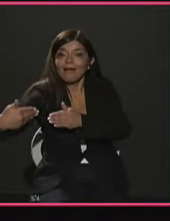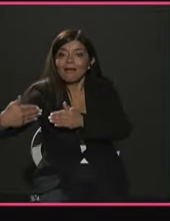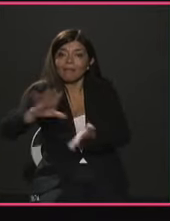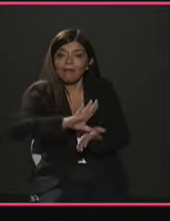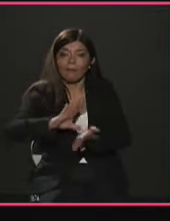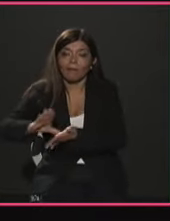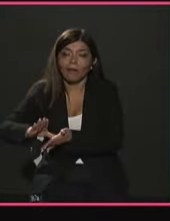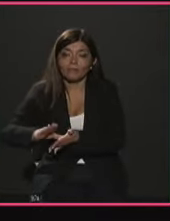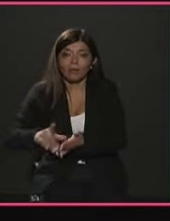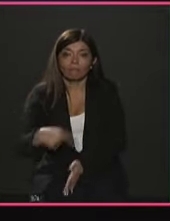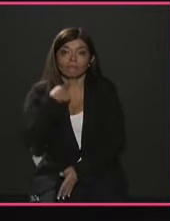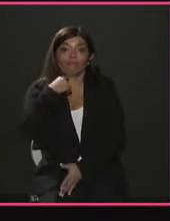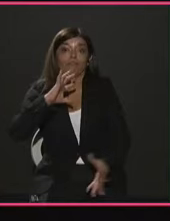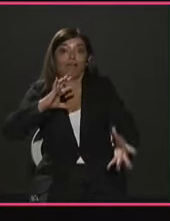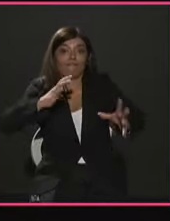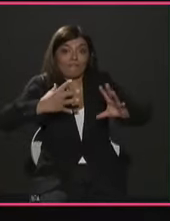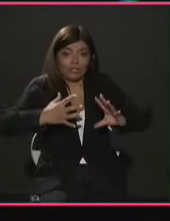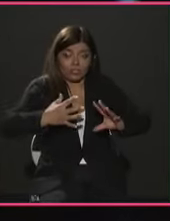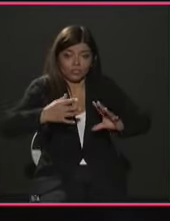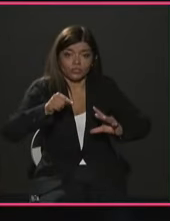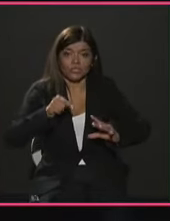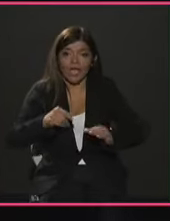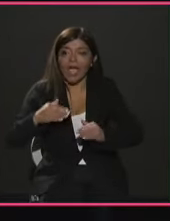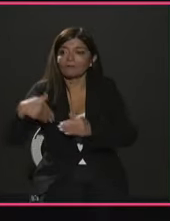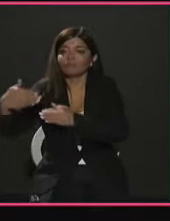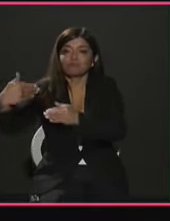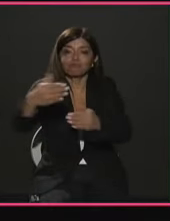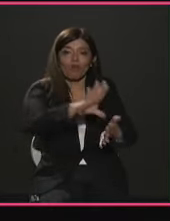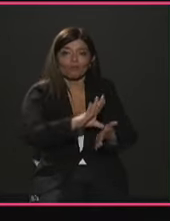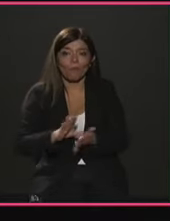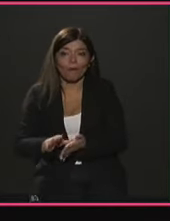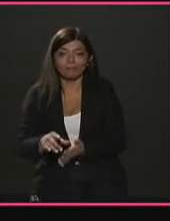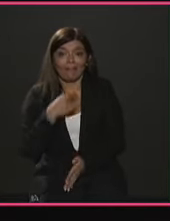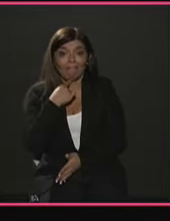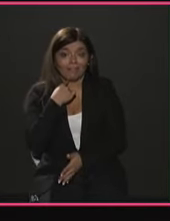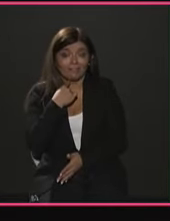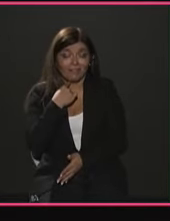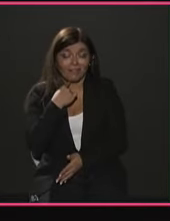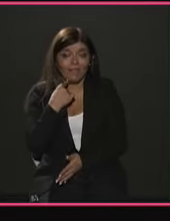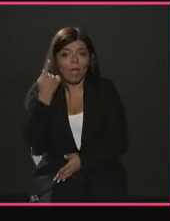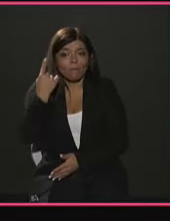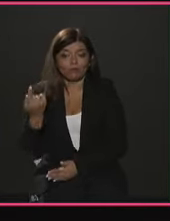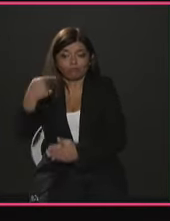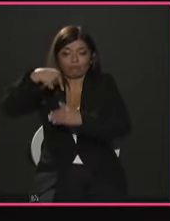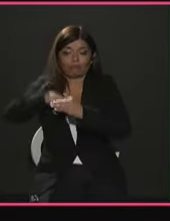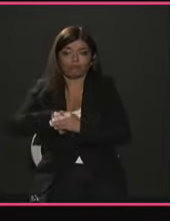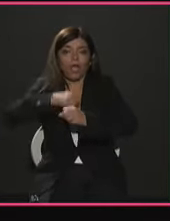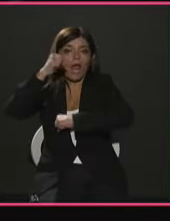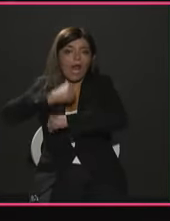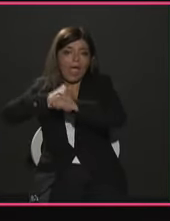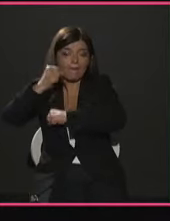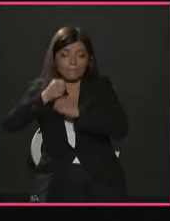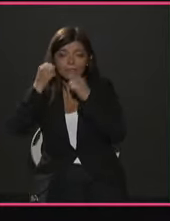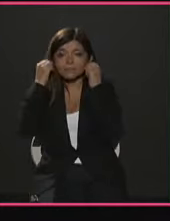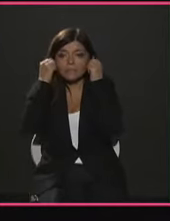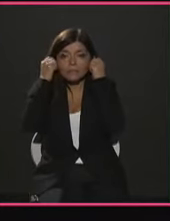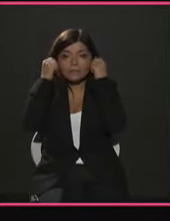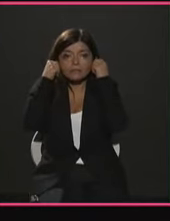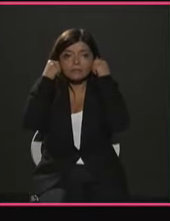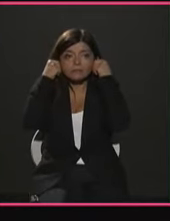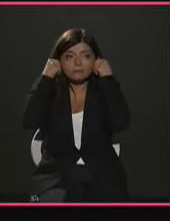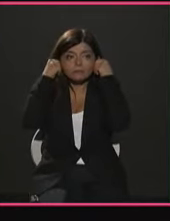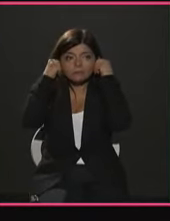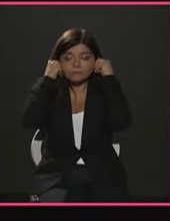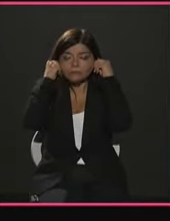los efectos planetarios son externalizados Pero los que están adentro de la industria de la Inteligencia